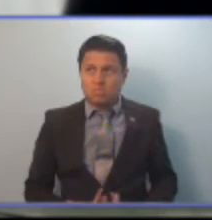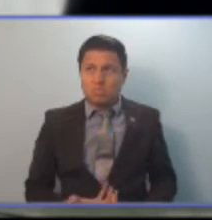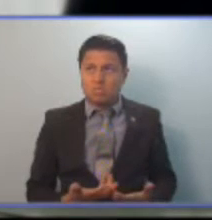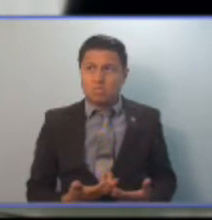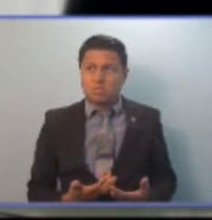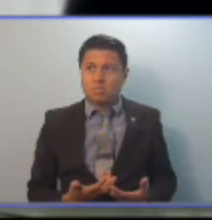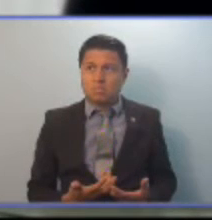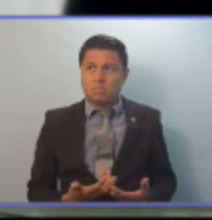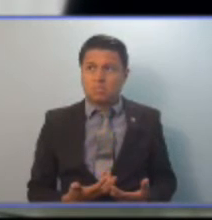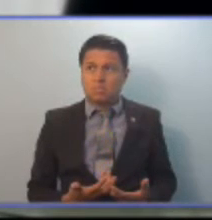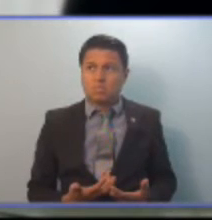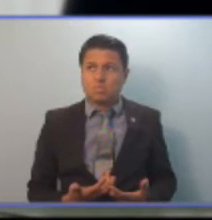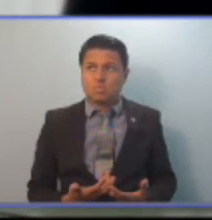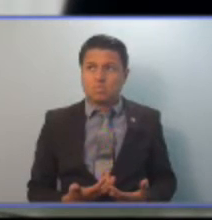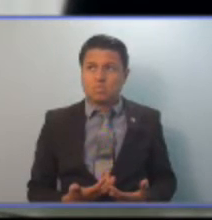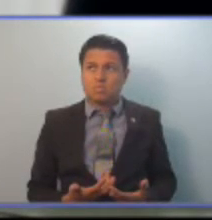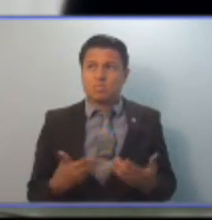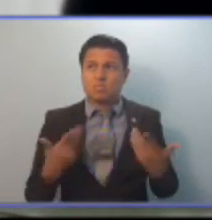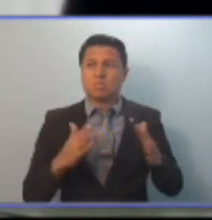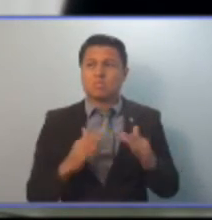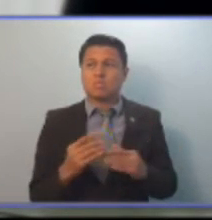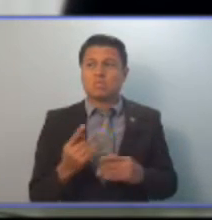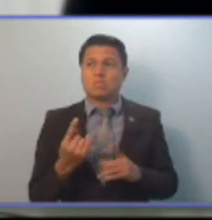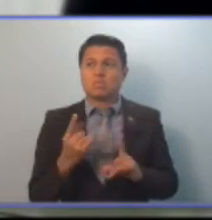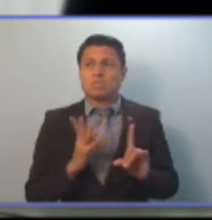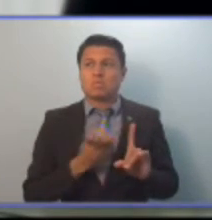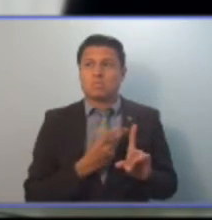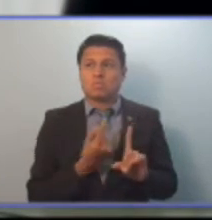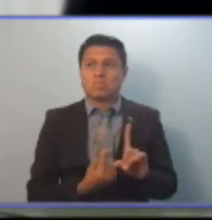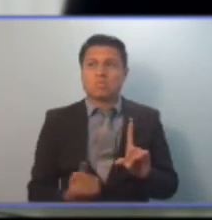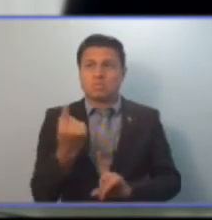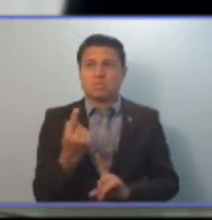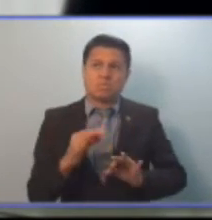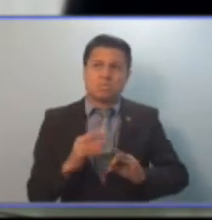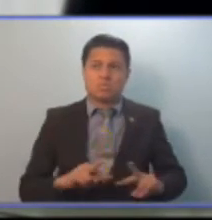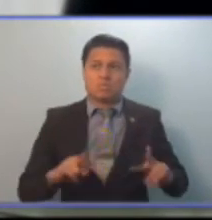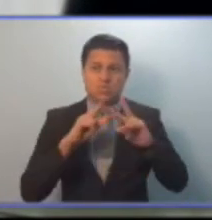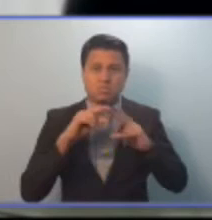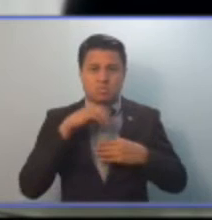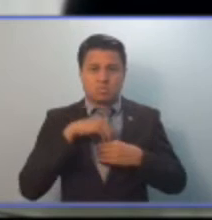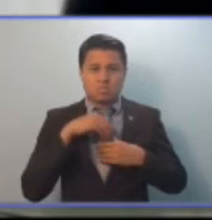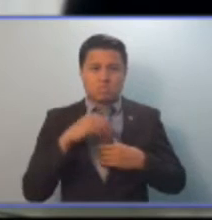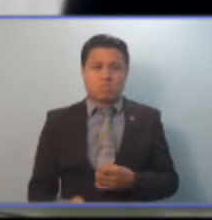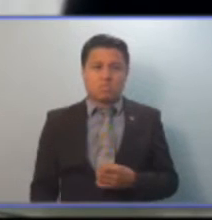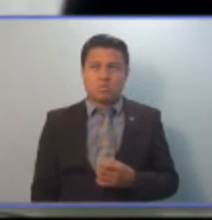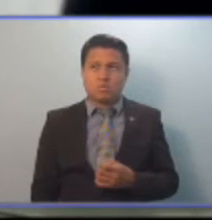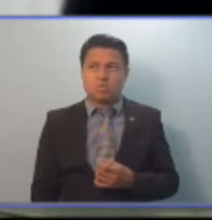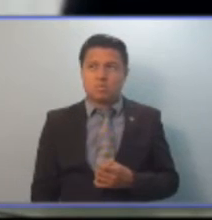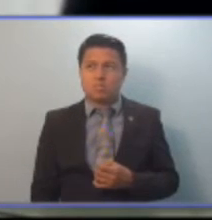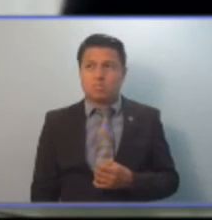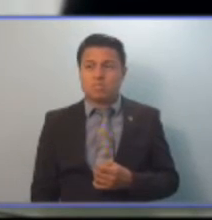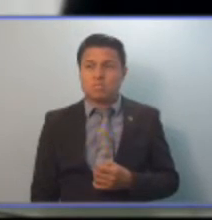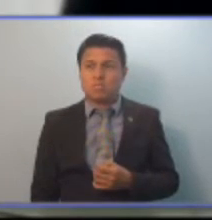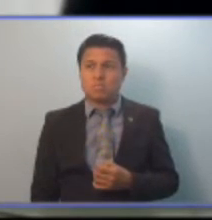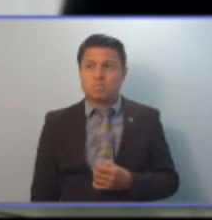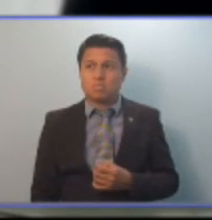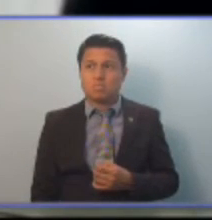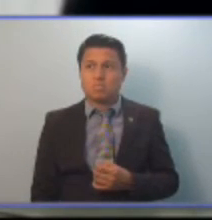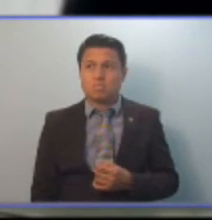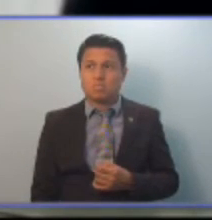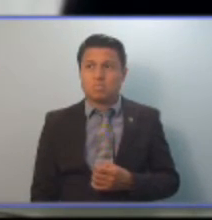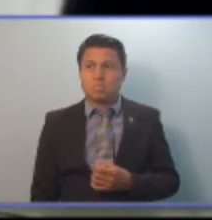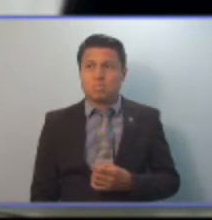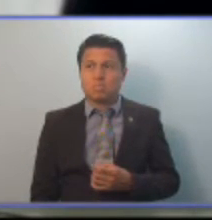judicial. Se destituyen a los jueces por robustez moral. Es decir, eso está pendiente.